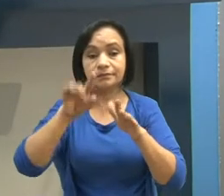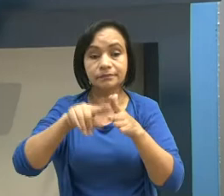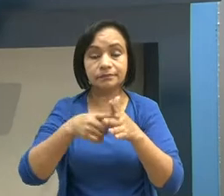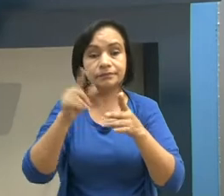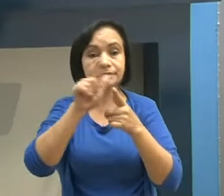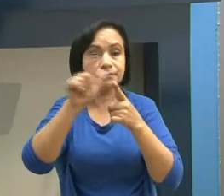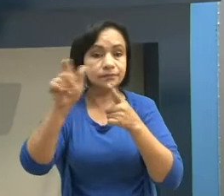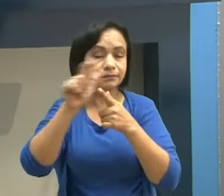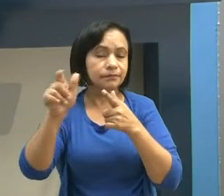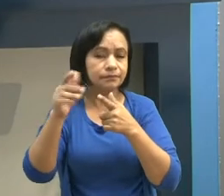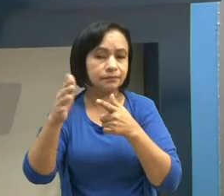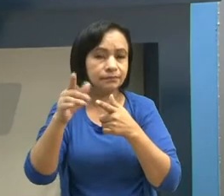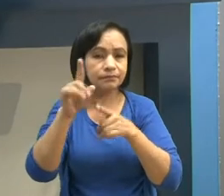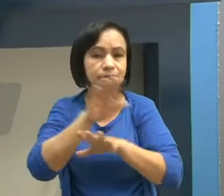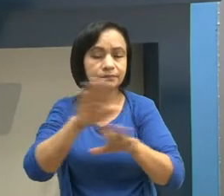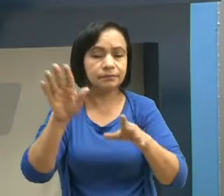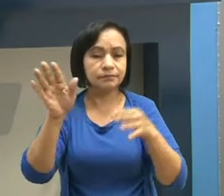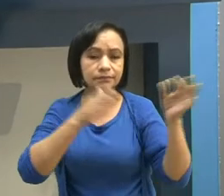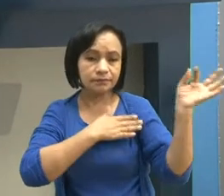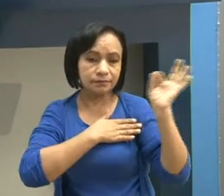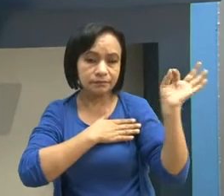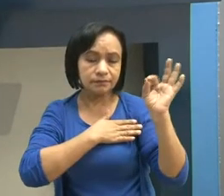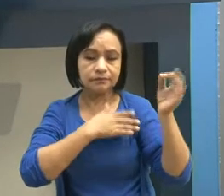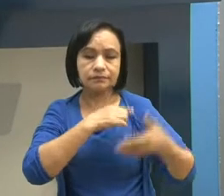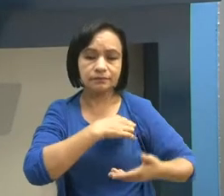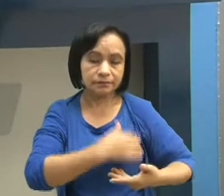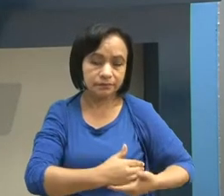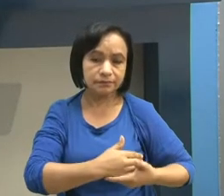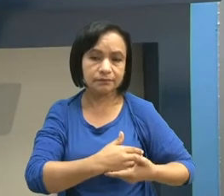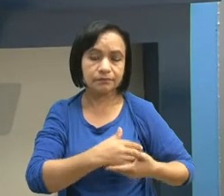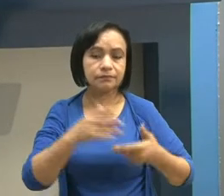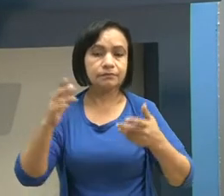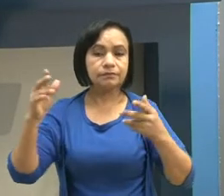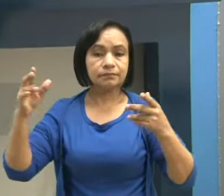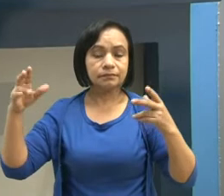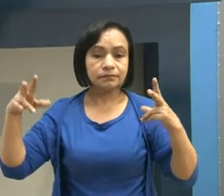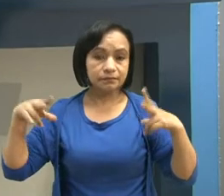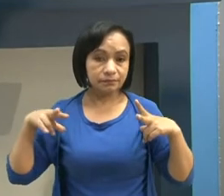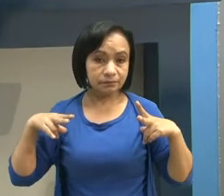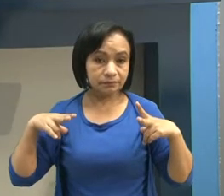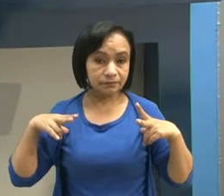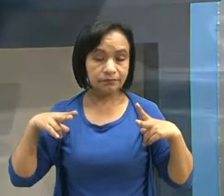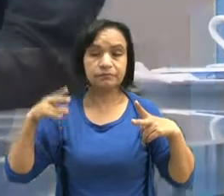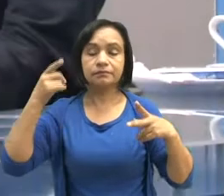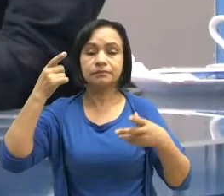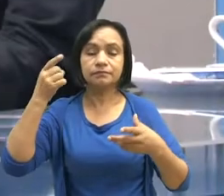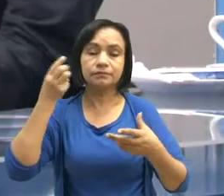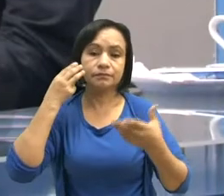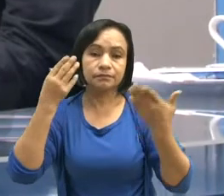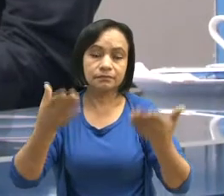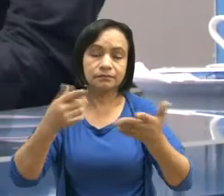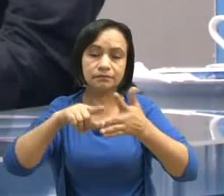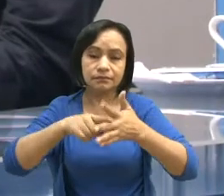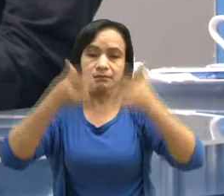los meses de finalizando febrero, marzo y abril, hasta empalmar con mayo, cuando ya comienzan a caer las primeras lluvias y comienzan